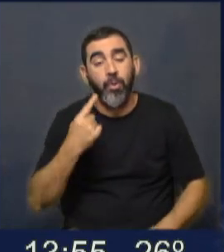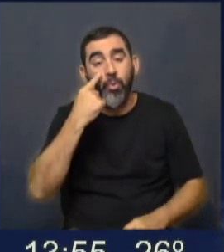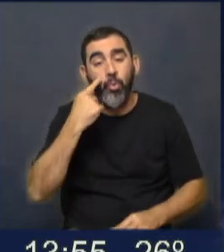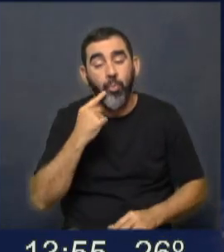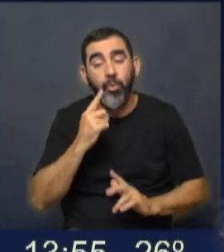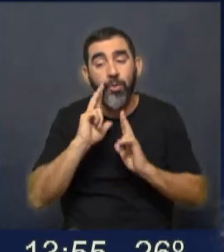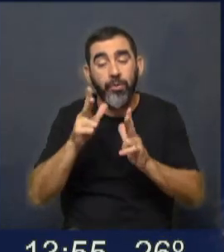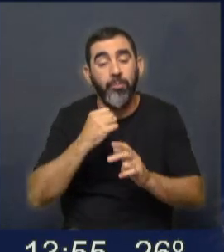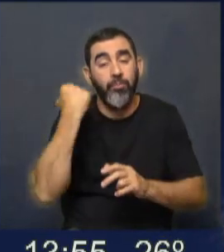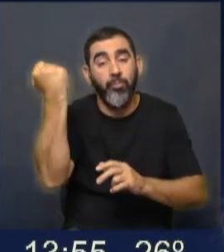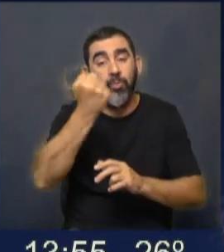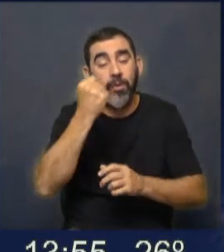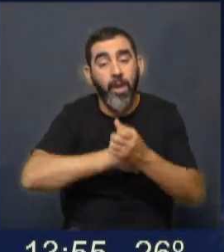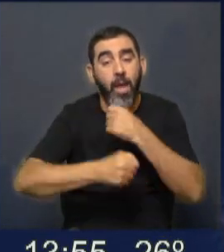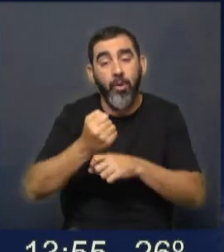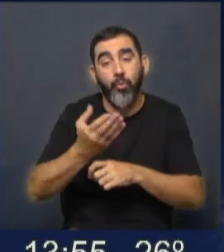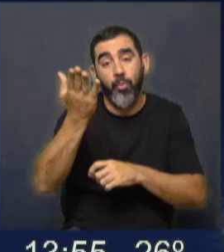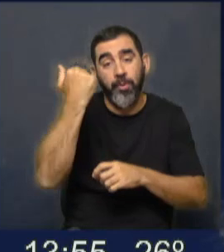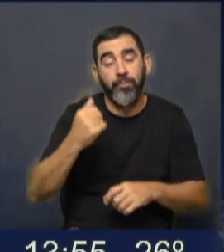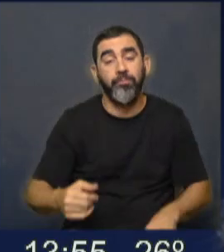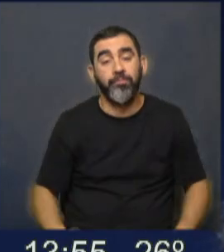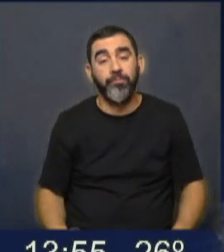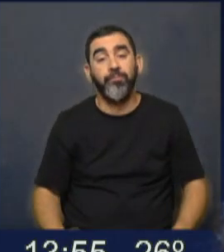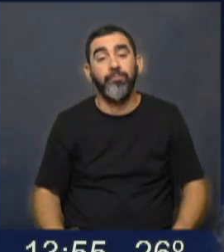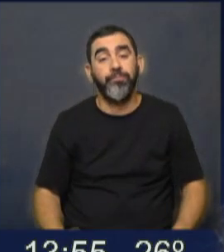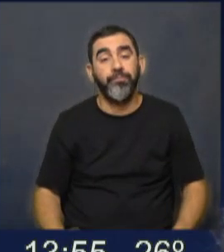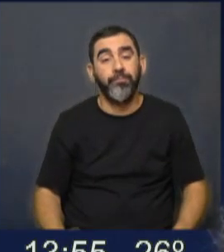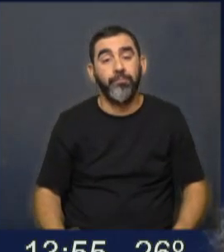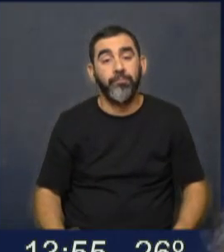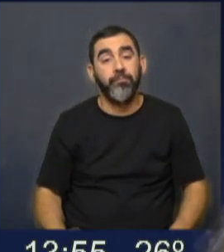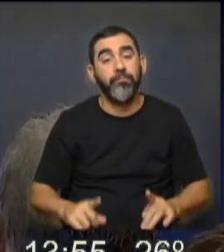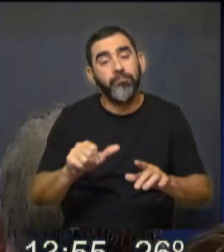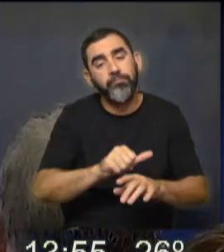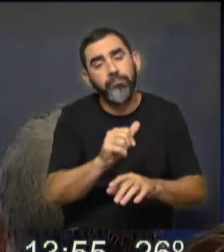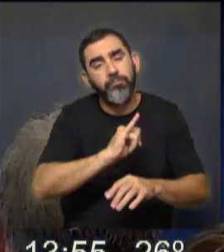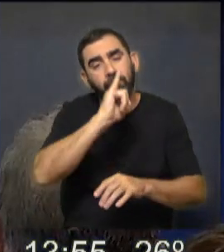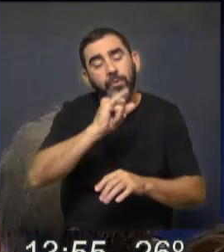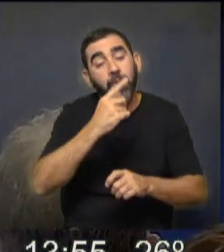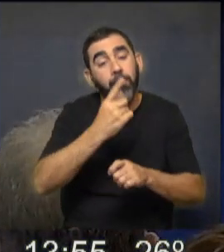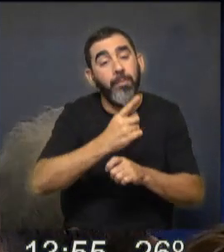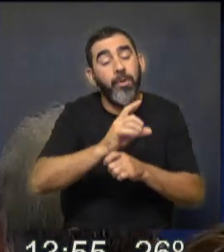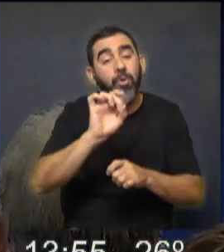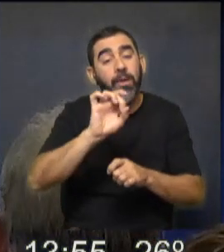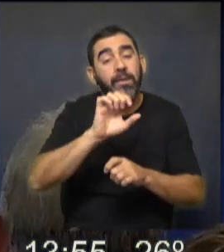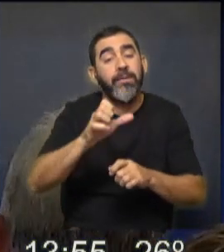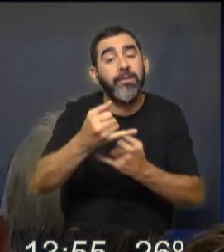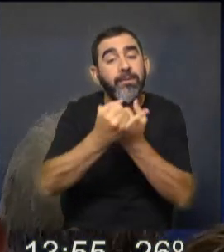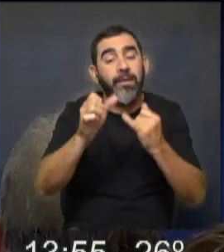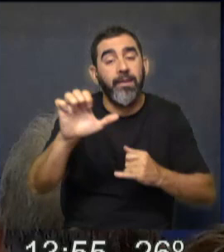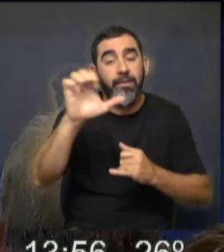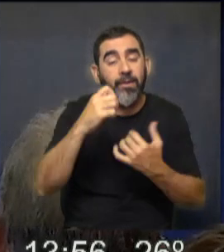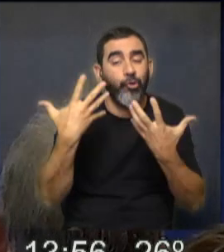destacaba Viera en cuanto al año pasado. También hizo un raconto de lo que fue esta primera quincena, no